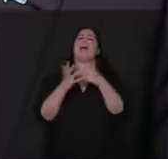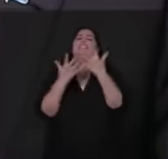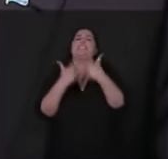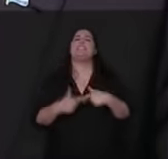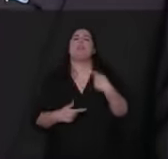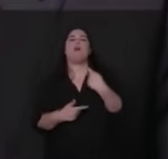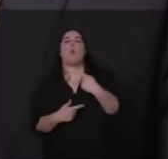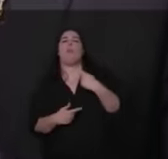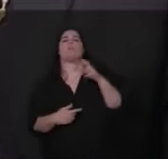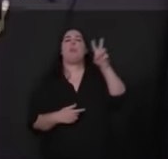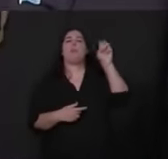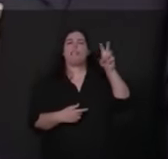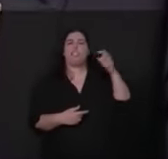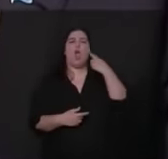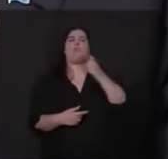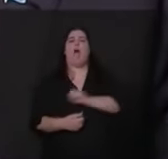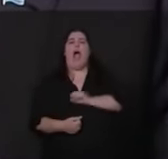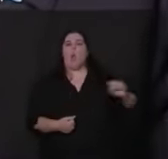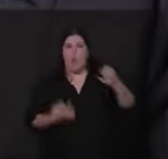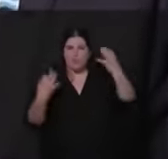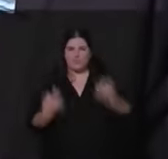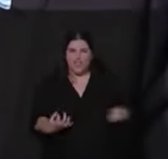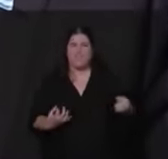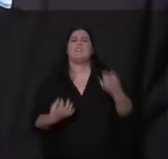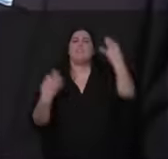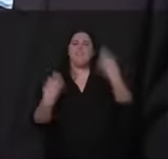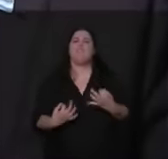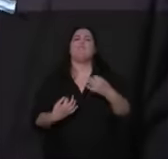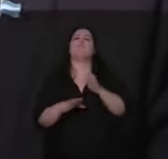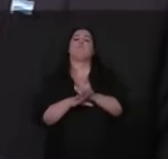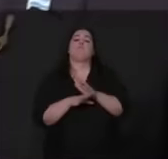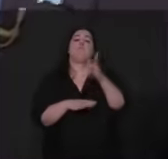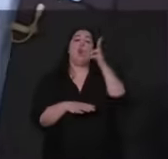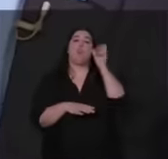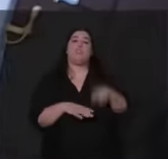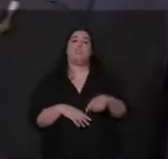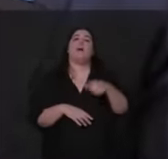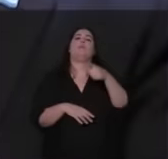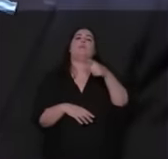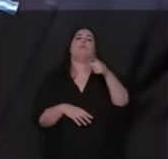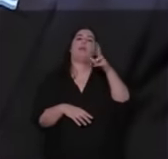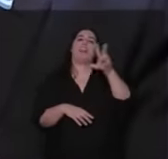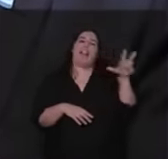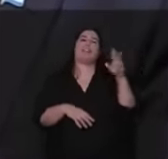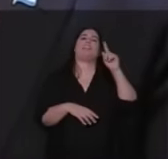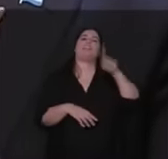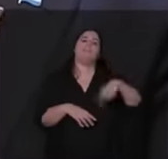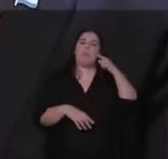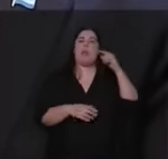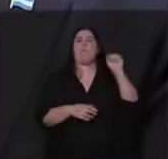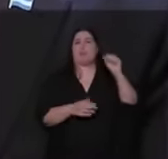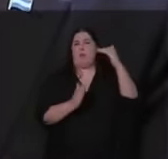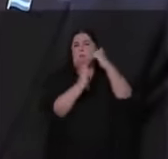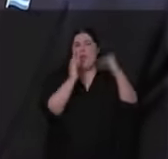jubilaciones y pensiones. No hablo 83.000 pesos menos en enero no van a cobrar los jubilados. Hablo de ajustar el sistema previsional. Está en el segundo capítulo.